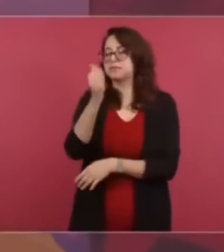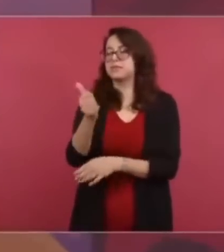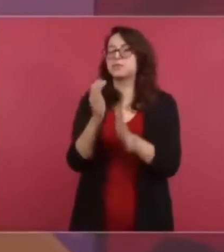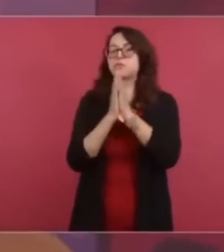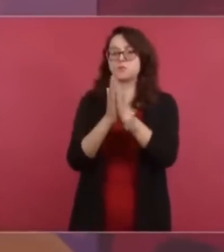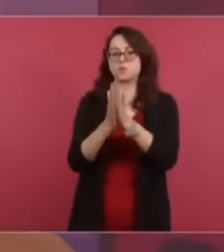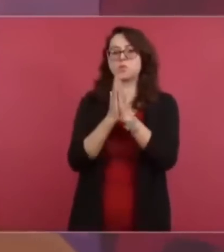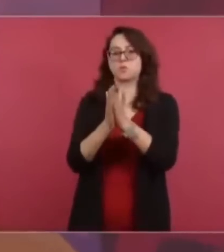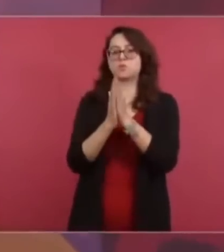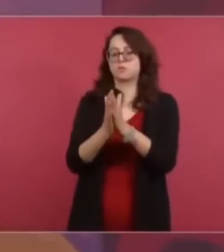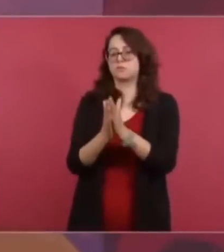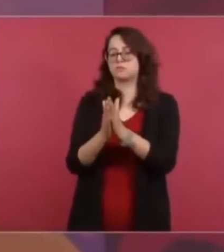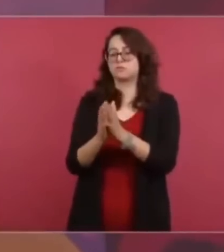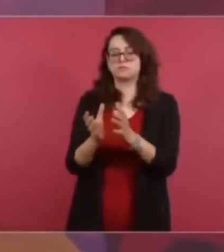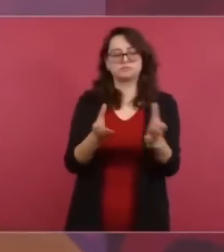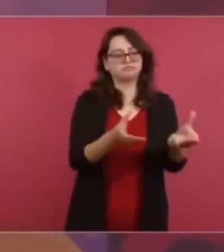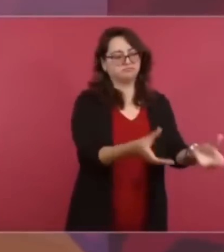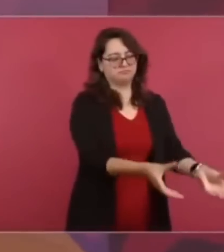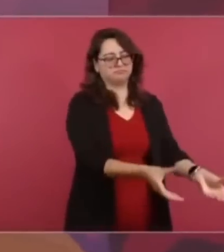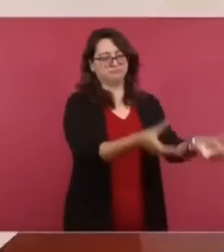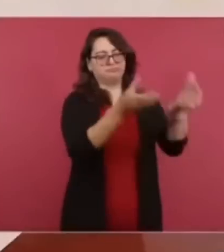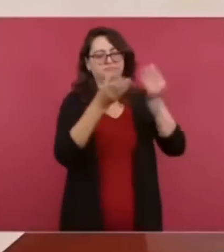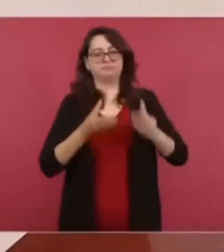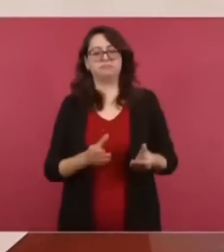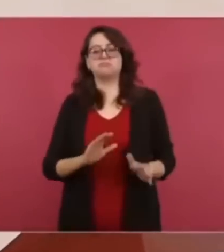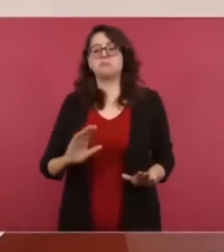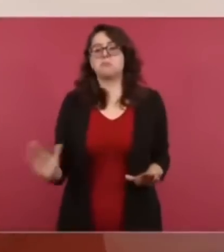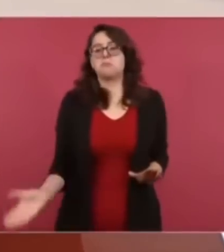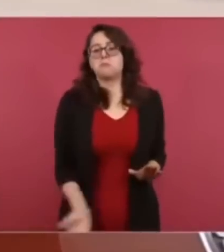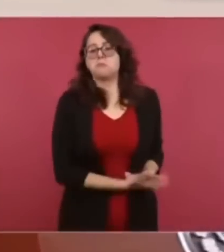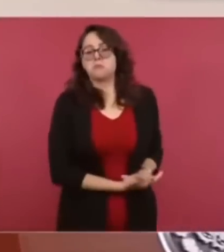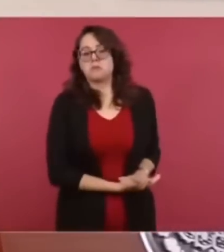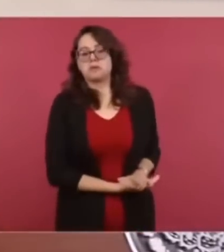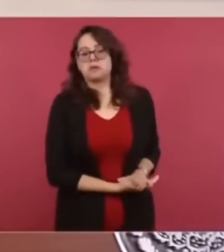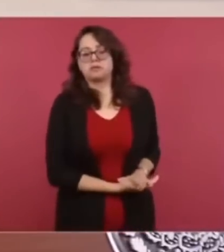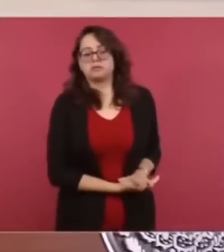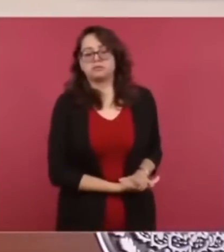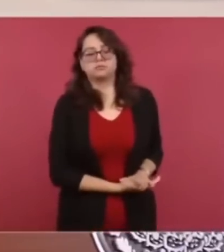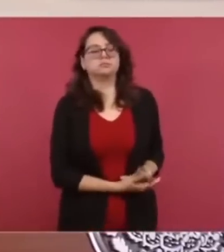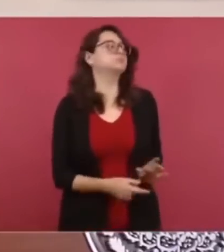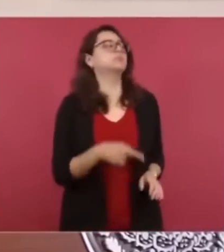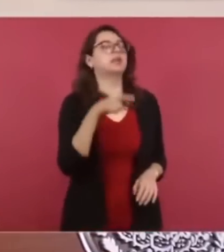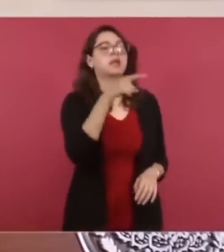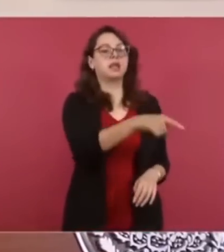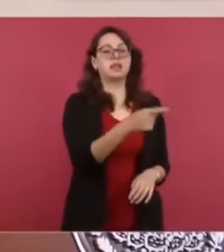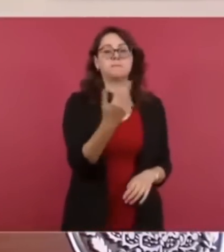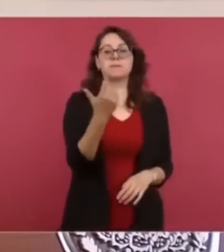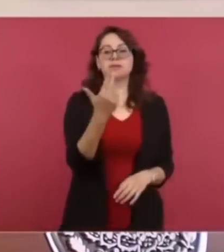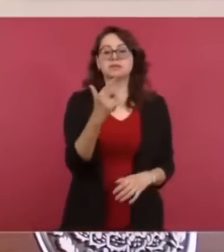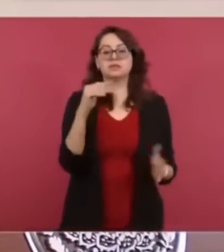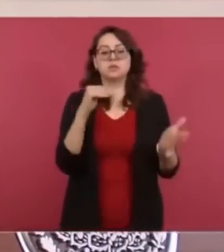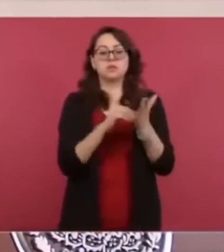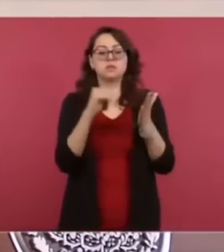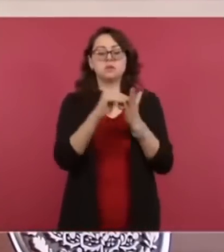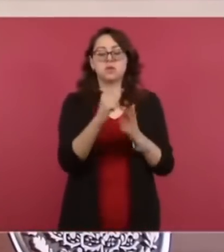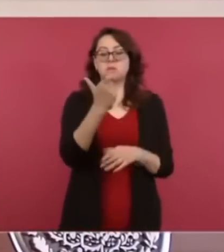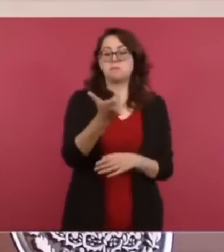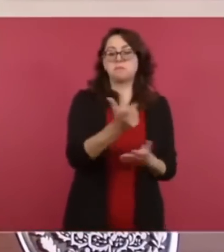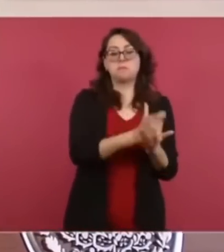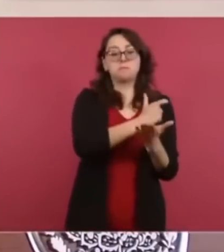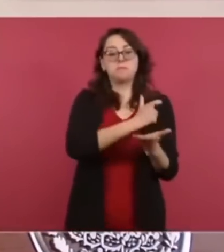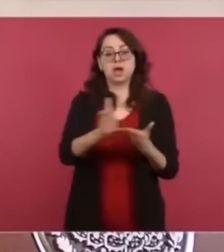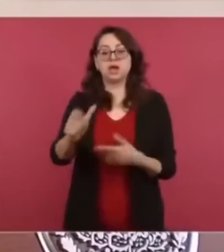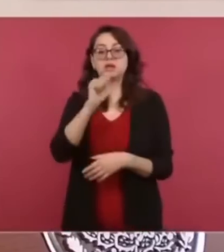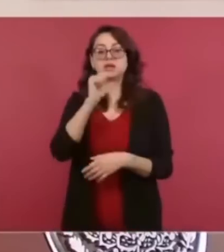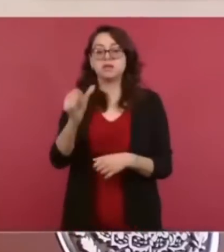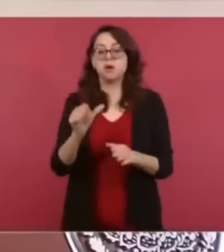ahí le iban a dar carpetazo para que no se pagaran los 25,000 millones